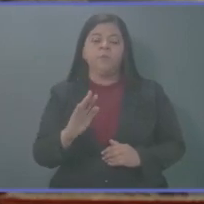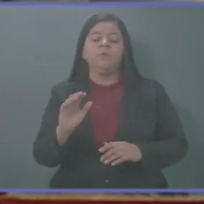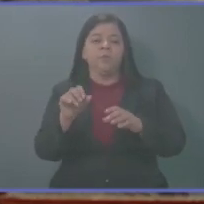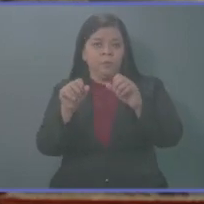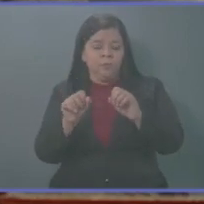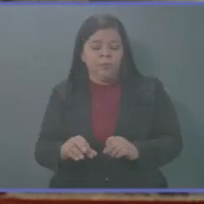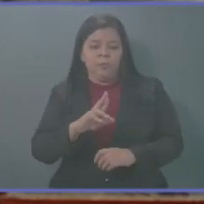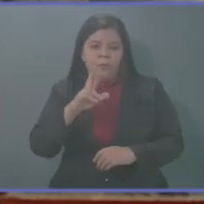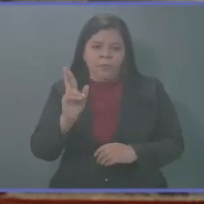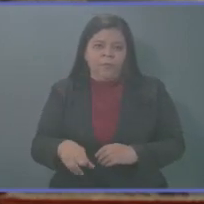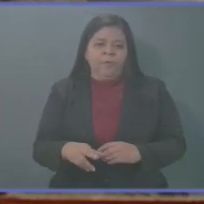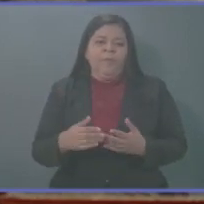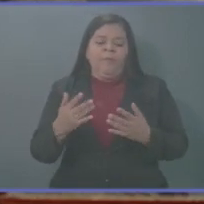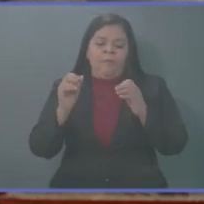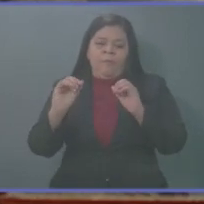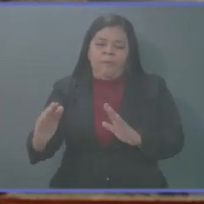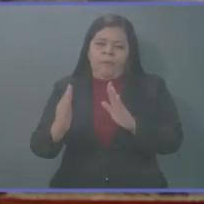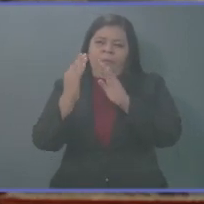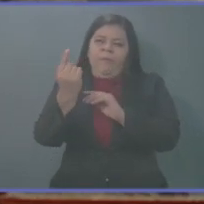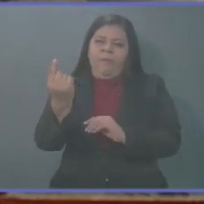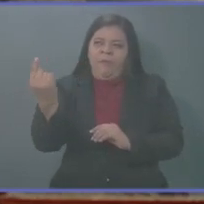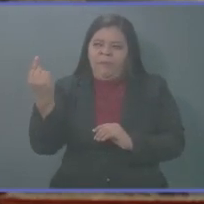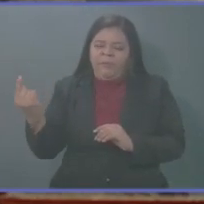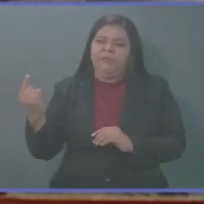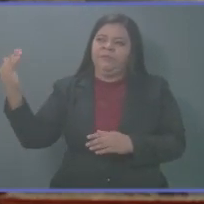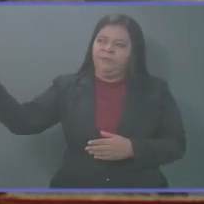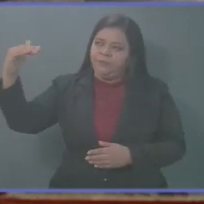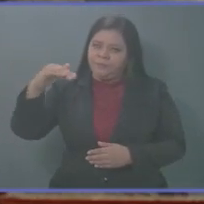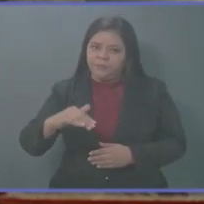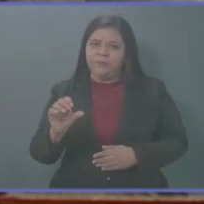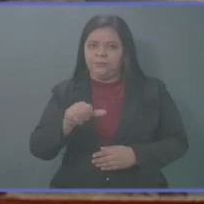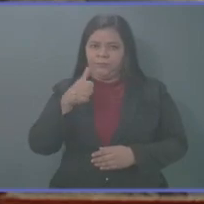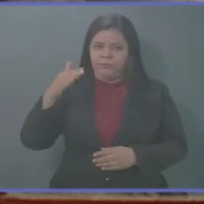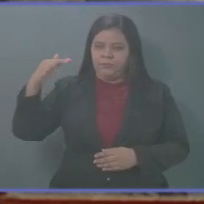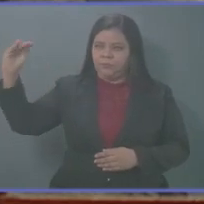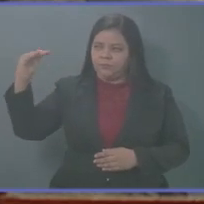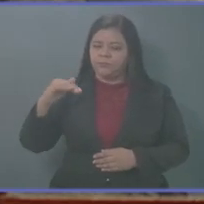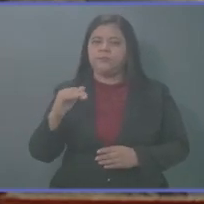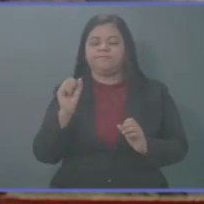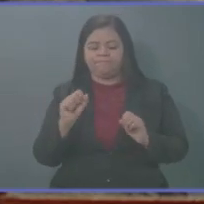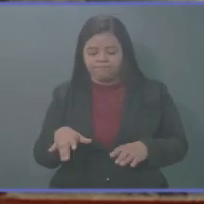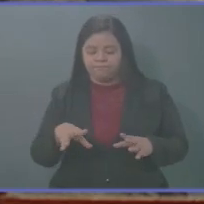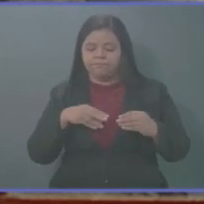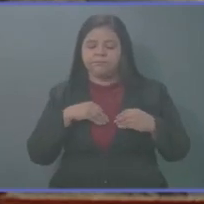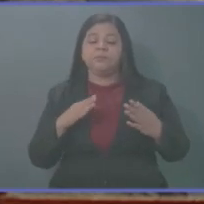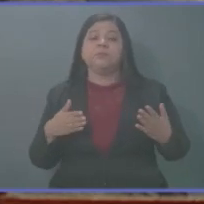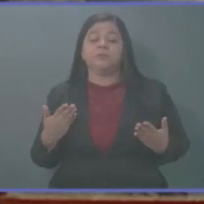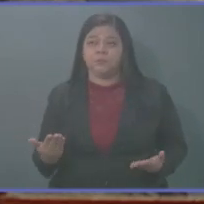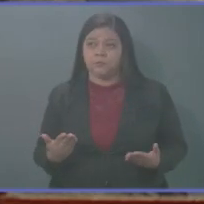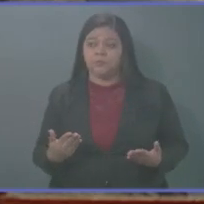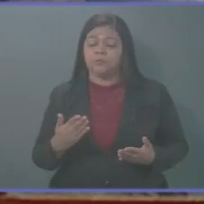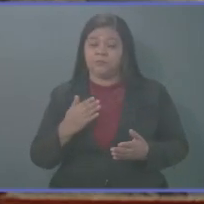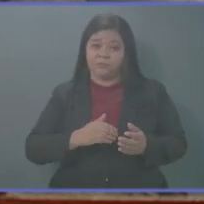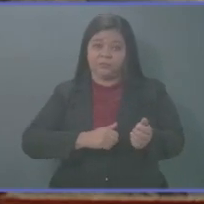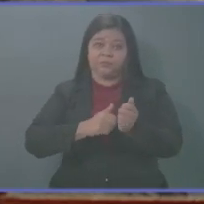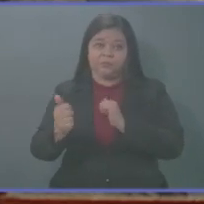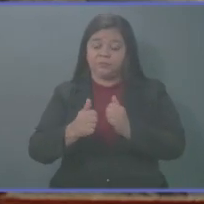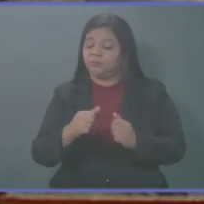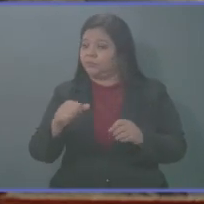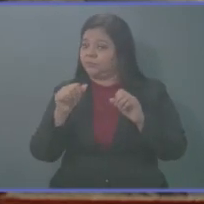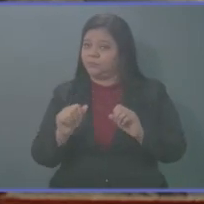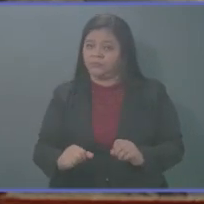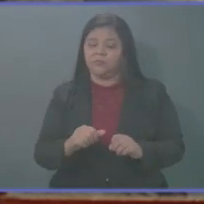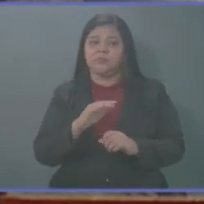real instalada para atender a cada persona que proviene del exterior podría verse afectada, ya que esto sobrepasaría la capacidad